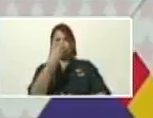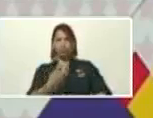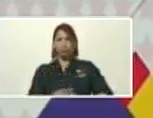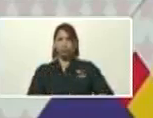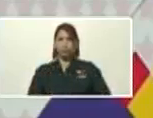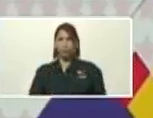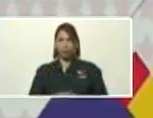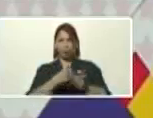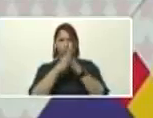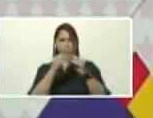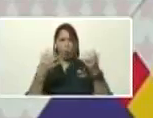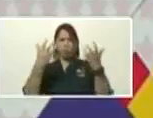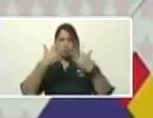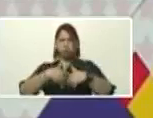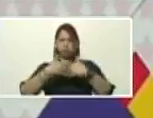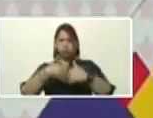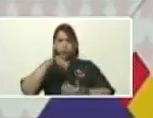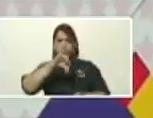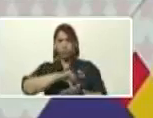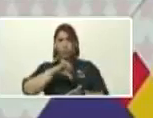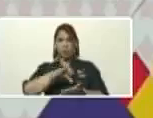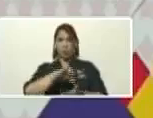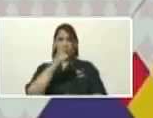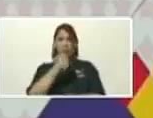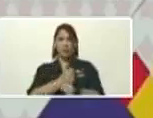todas las fábricas y centros de trabajo del país